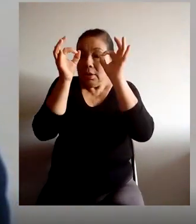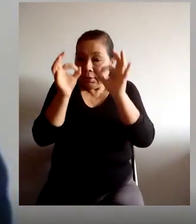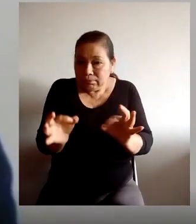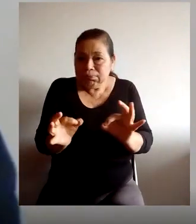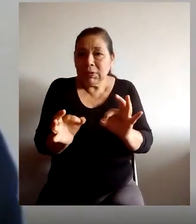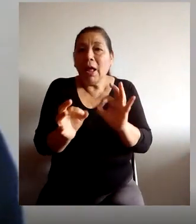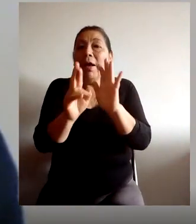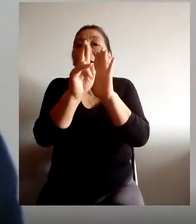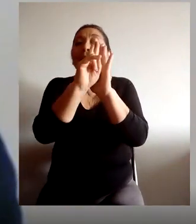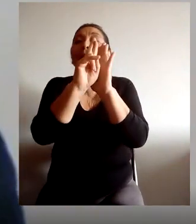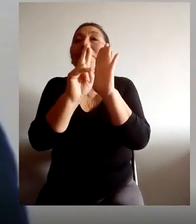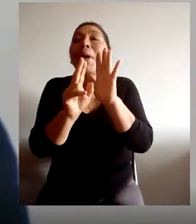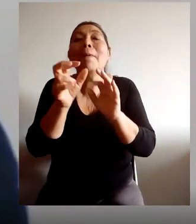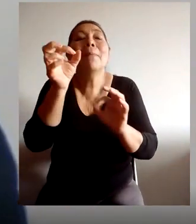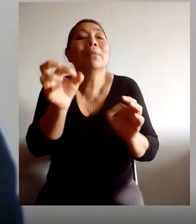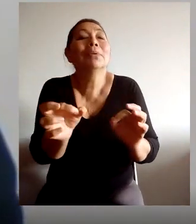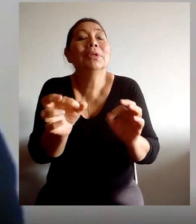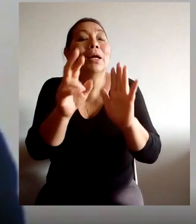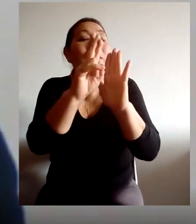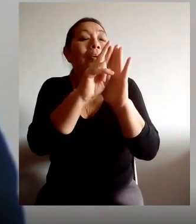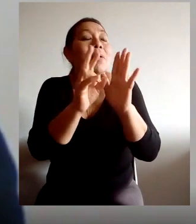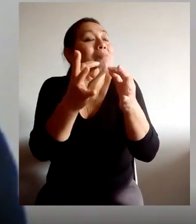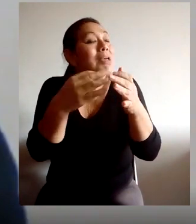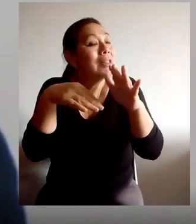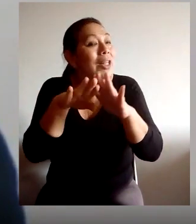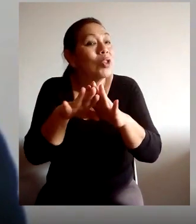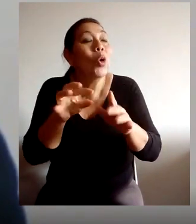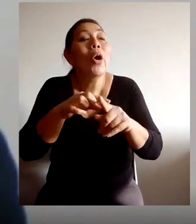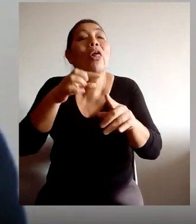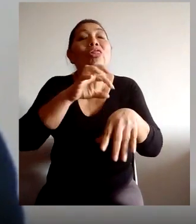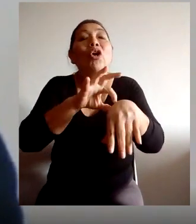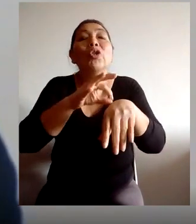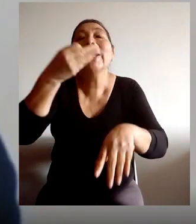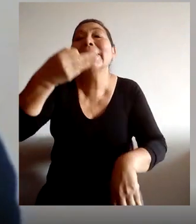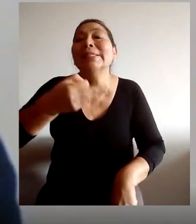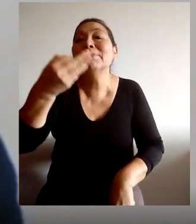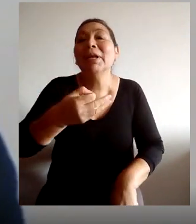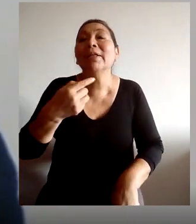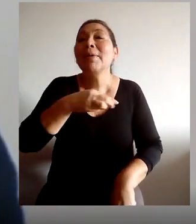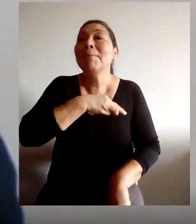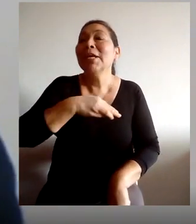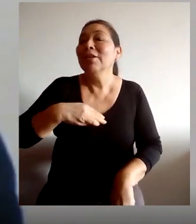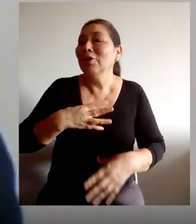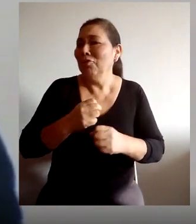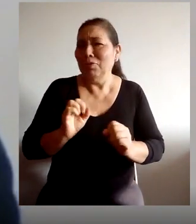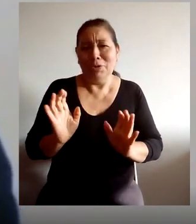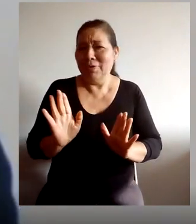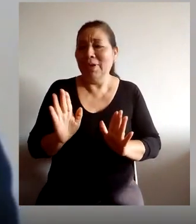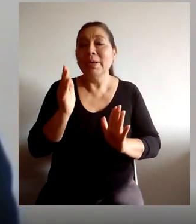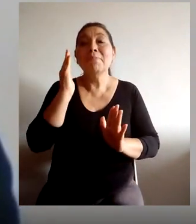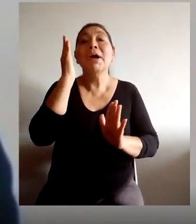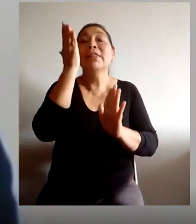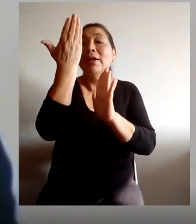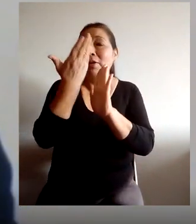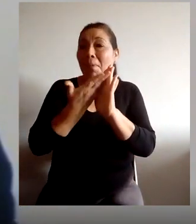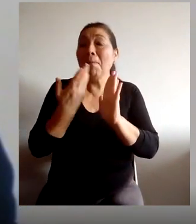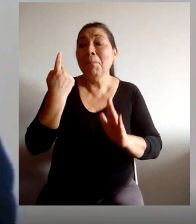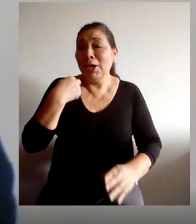de Salud. No lo hemos establecido, no. Entonces, para nosotros, eso es un argumento de fondo, señora magistrada. No es un